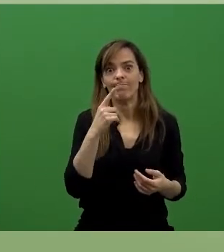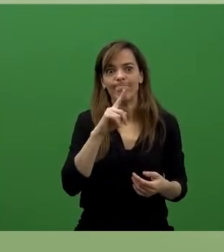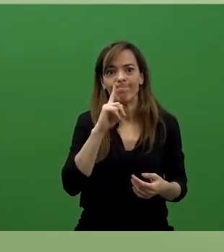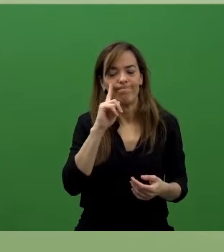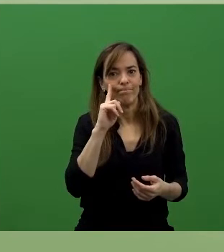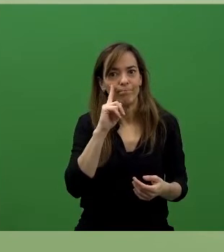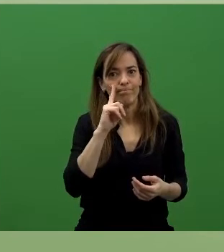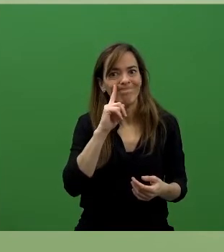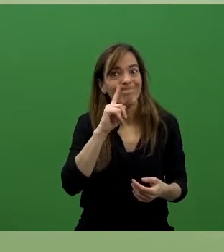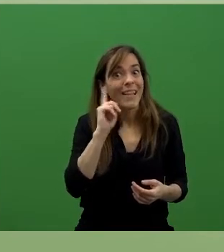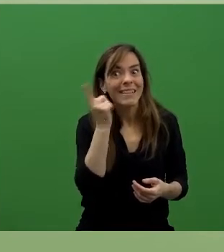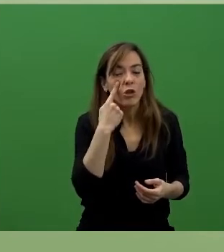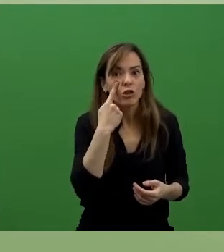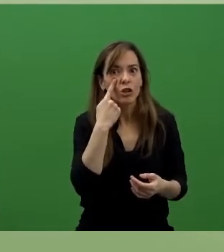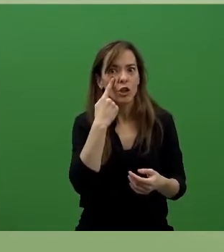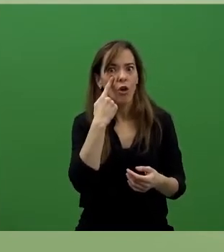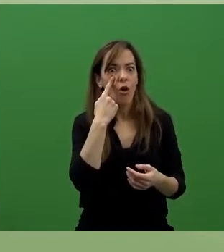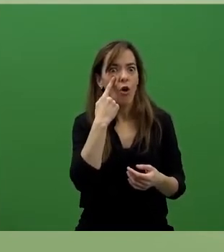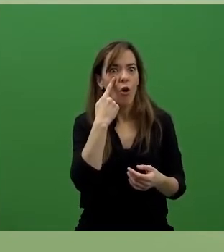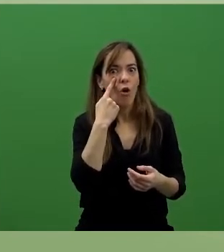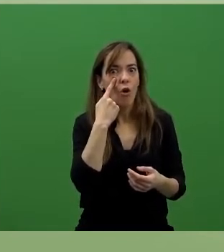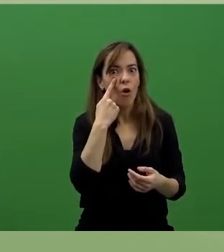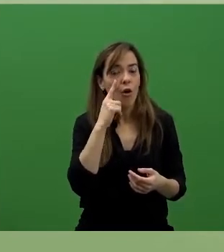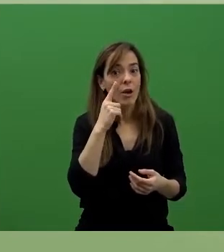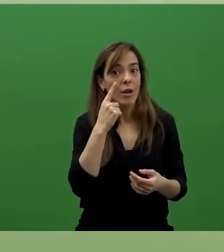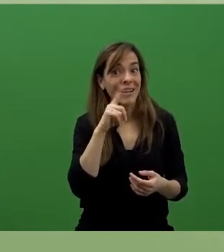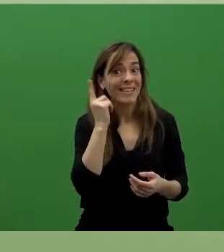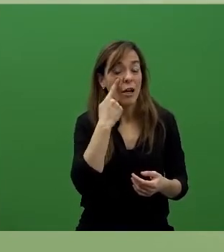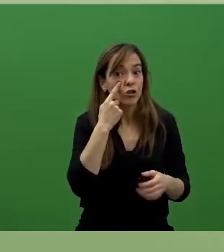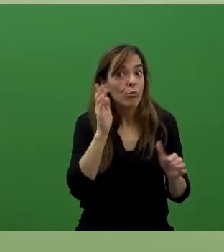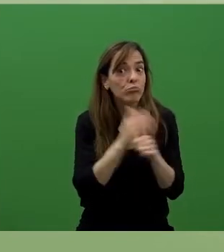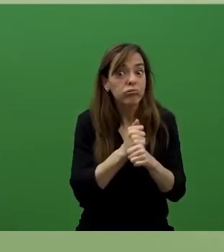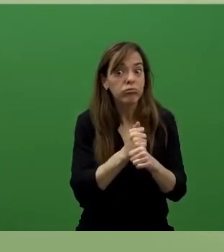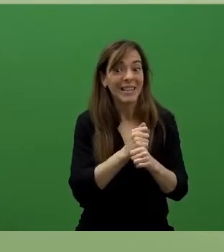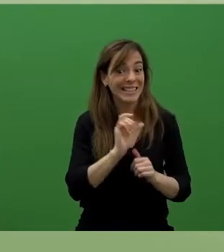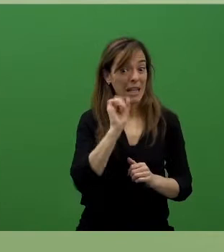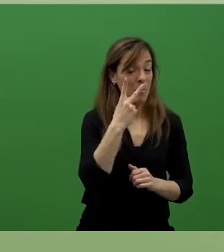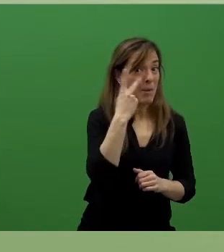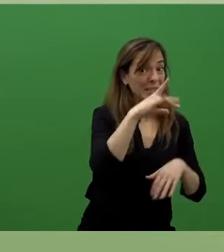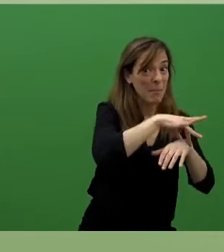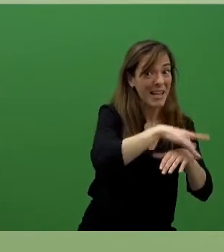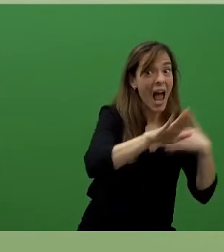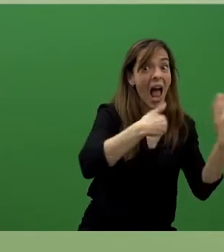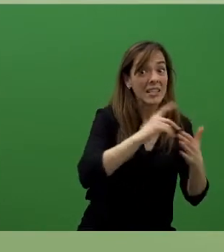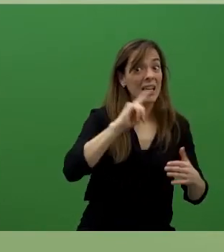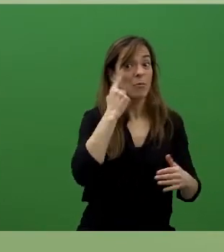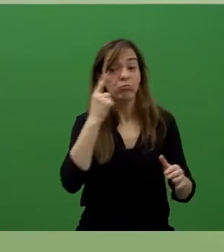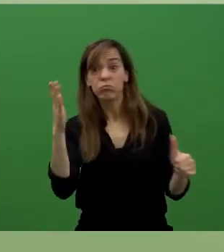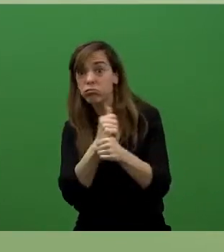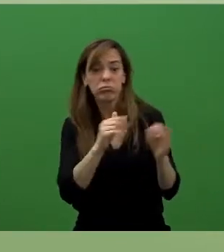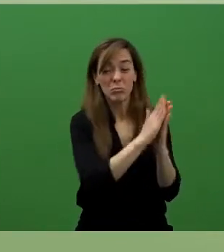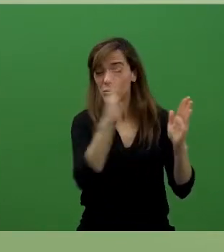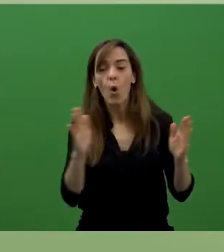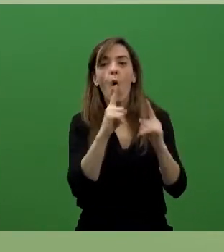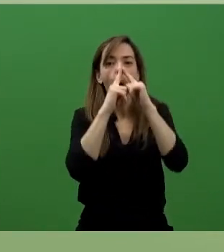terapias existentes a todos los pacientes con una enfermedad en el plazo de un año desde la primera visita médica. Y esto está enfocado en todo lo que os decía